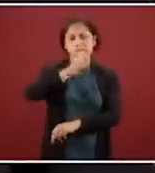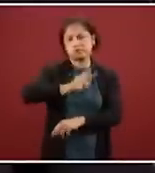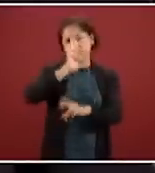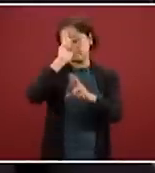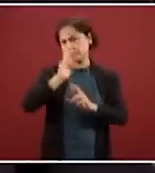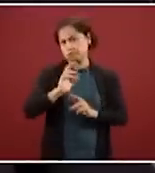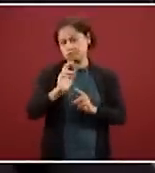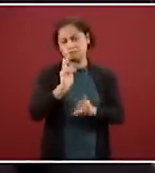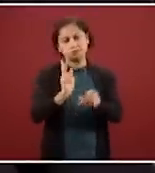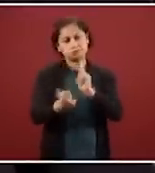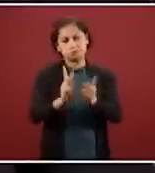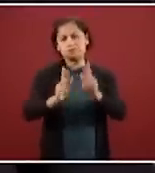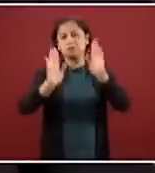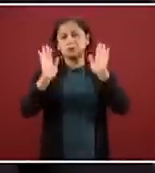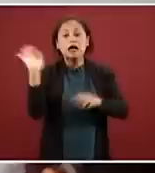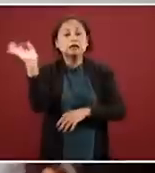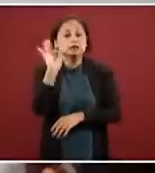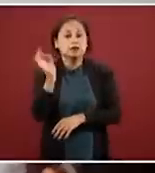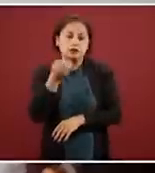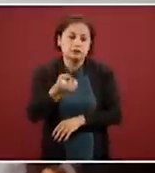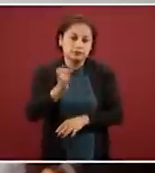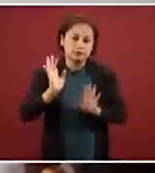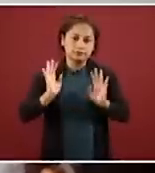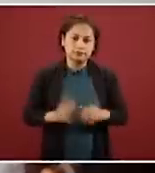en el mejor de los casos.